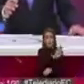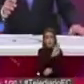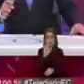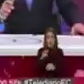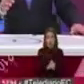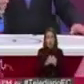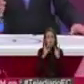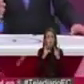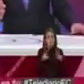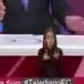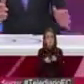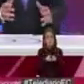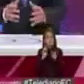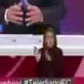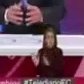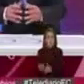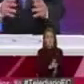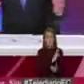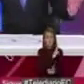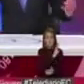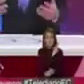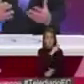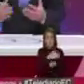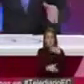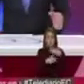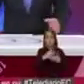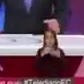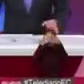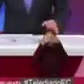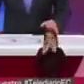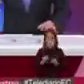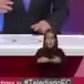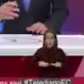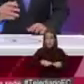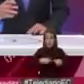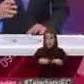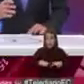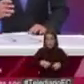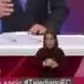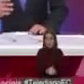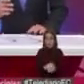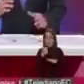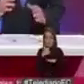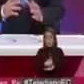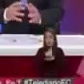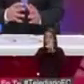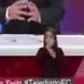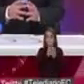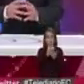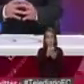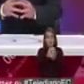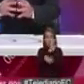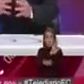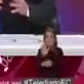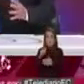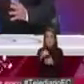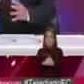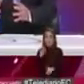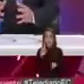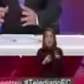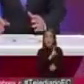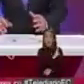y también a las universidades frente a la situación que se está viviendo? De hecho, las autoridades económicas han pedido que el